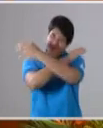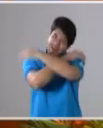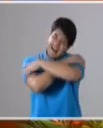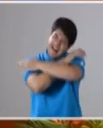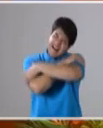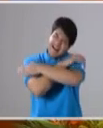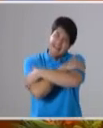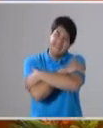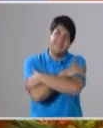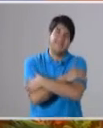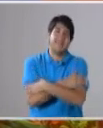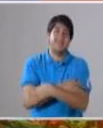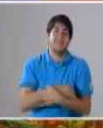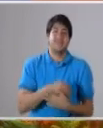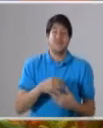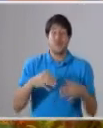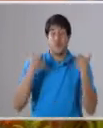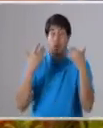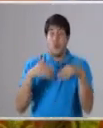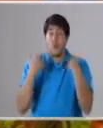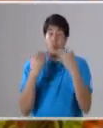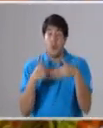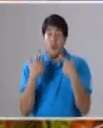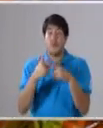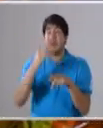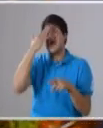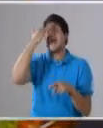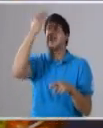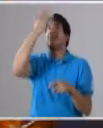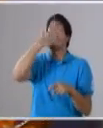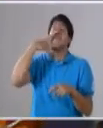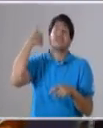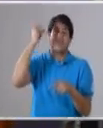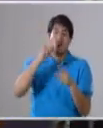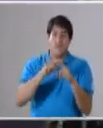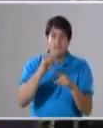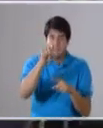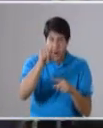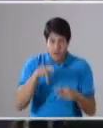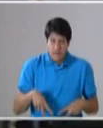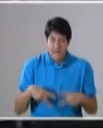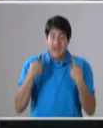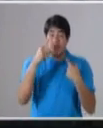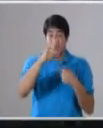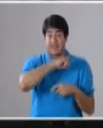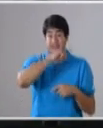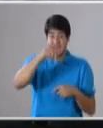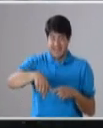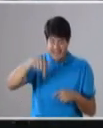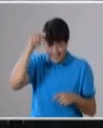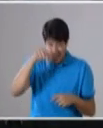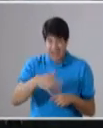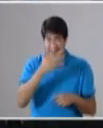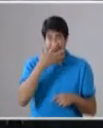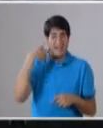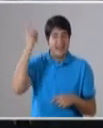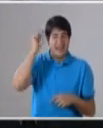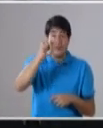y un ósculo santo. Y agradecerle a Dios por su vida de que esté acá. Oye, que Dios me lo